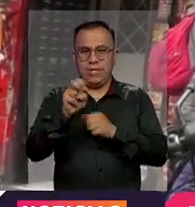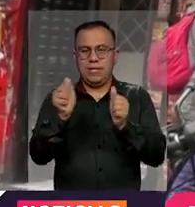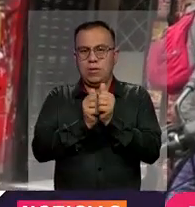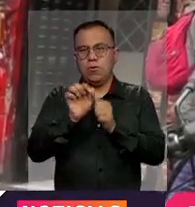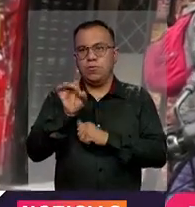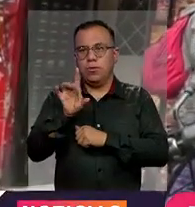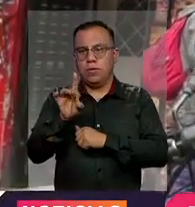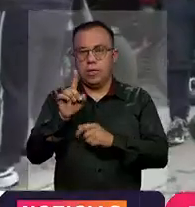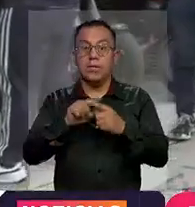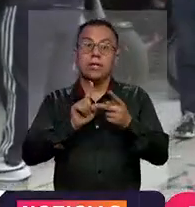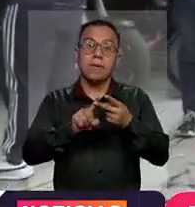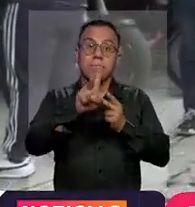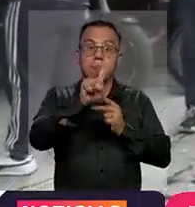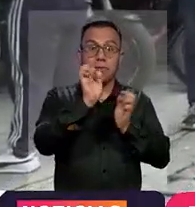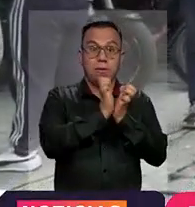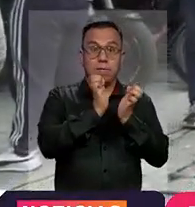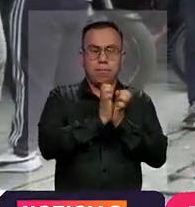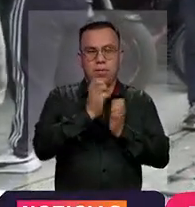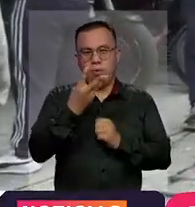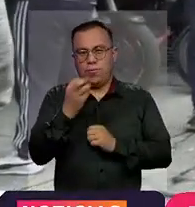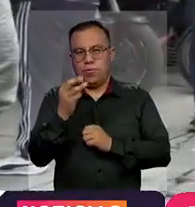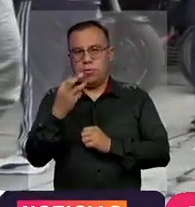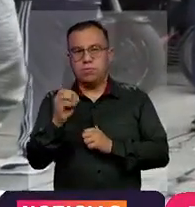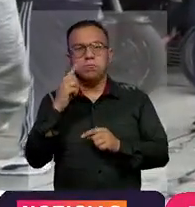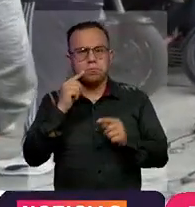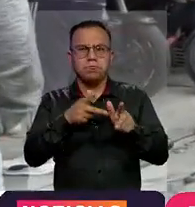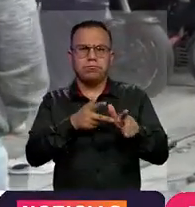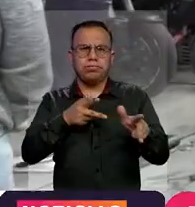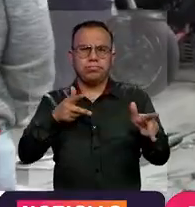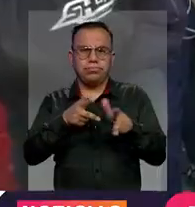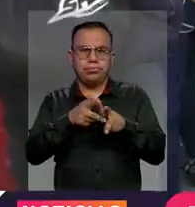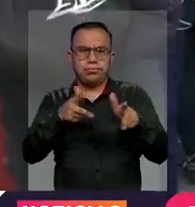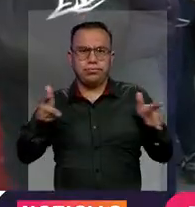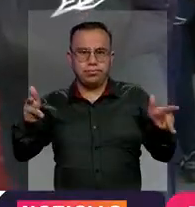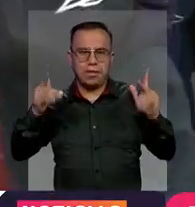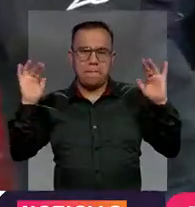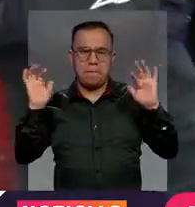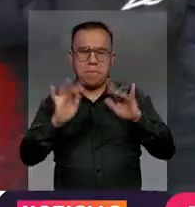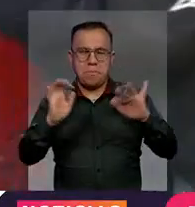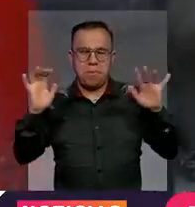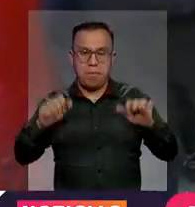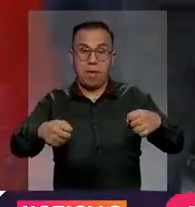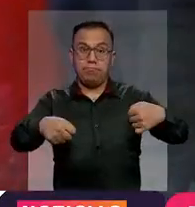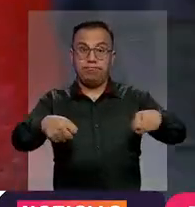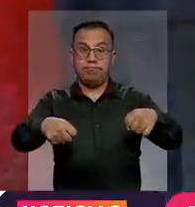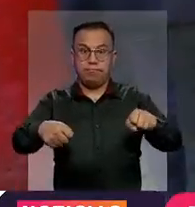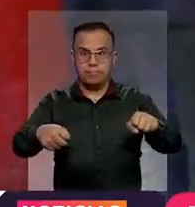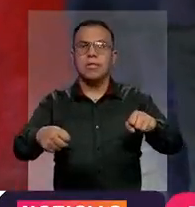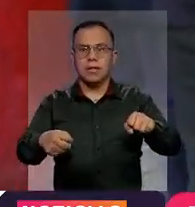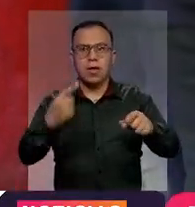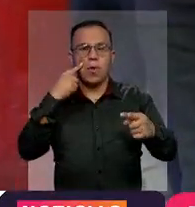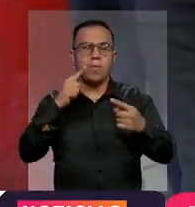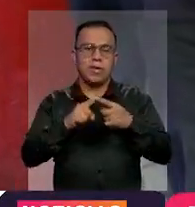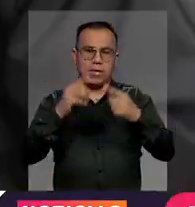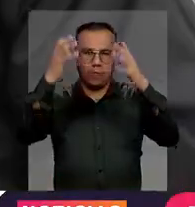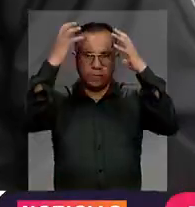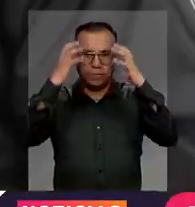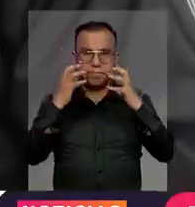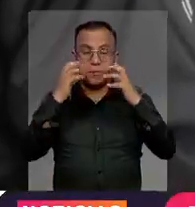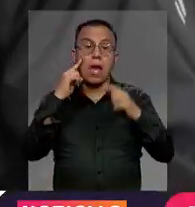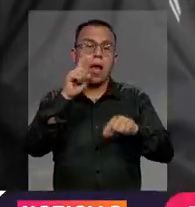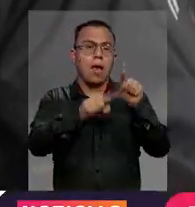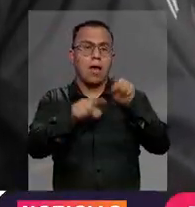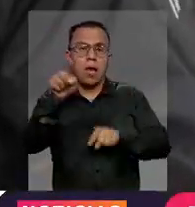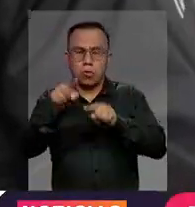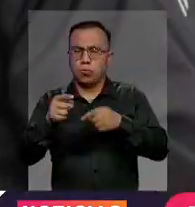carrera 15 y en la avenida 1 de Mayo con carrera 30, se presentó una amplia afluencia de motociclistas que estaban marcando su casco.